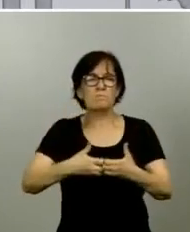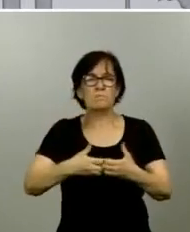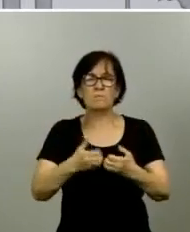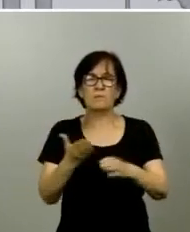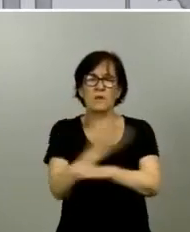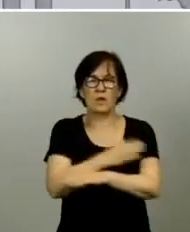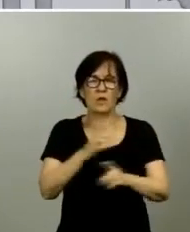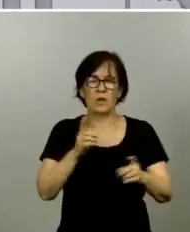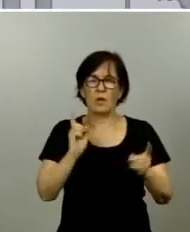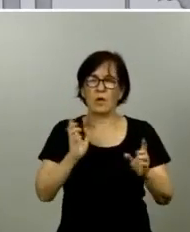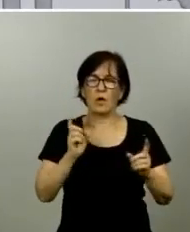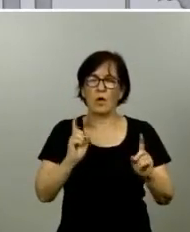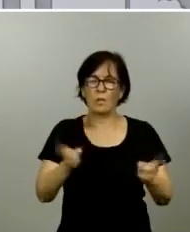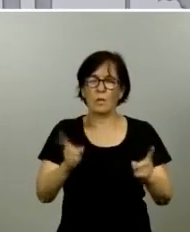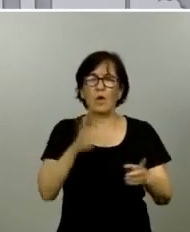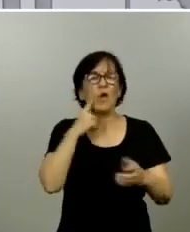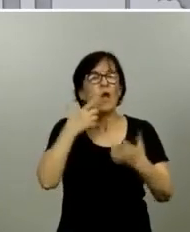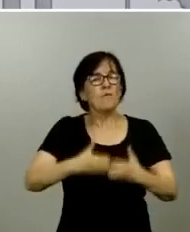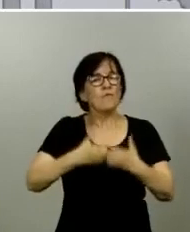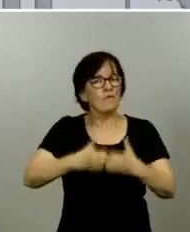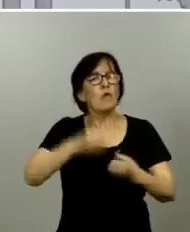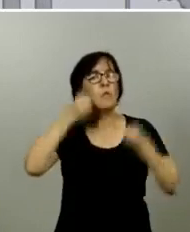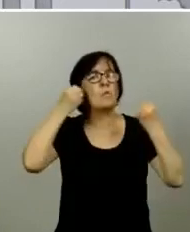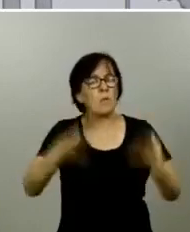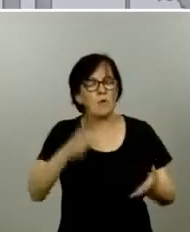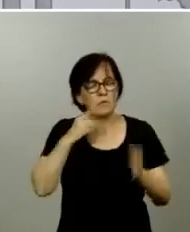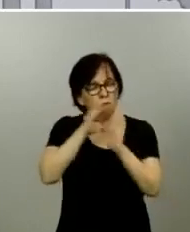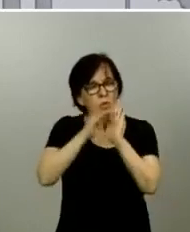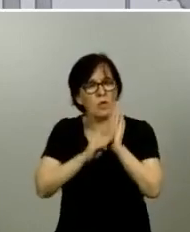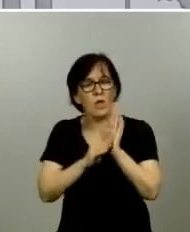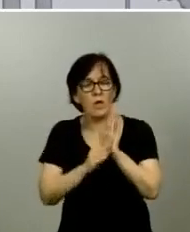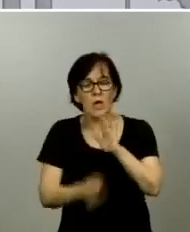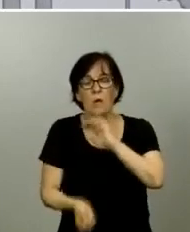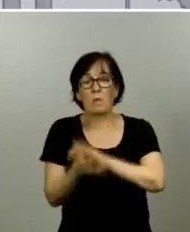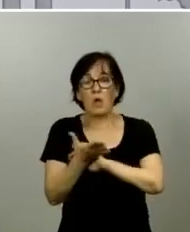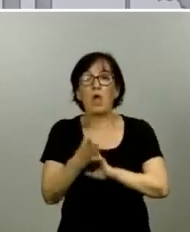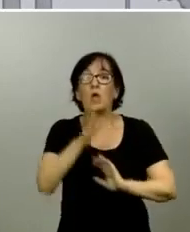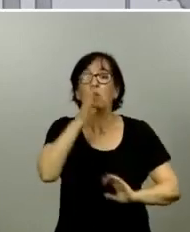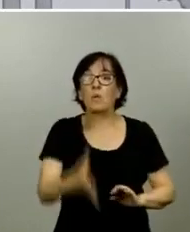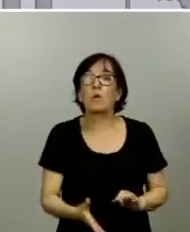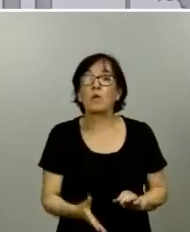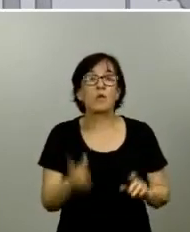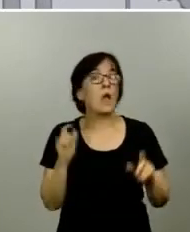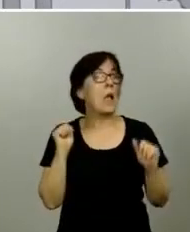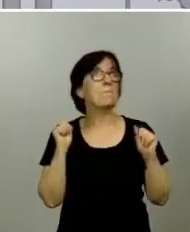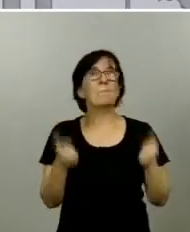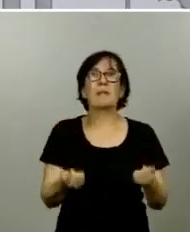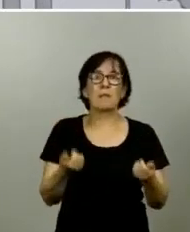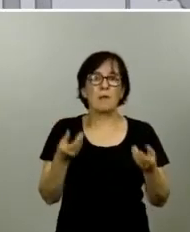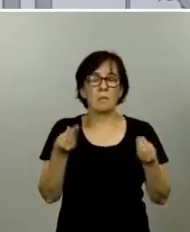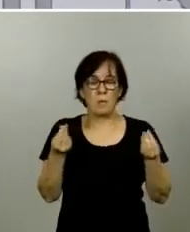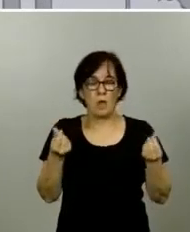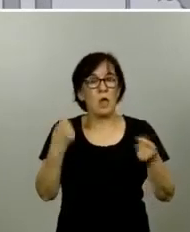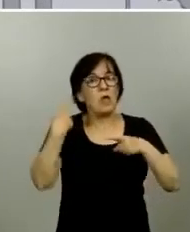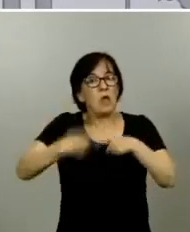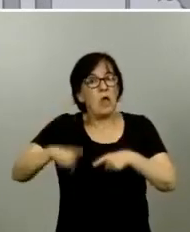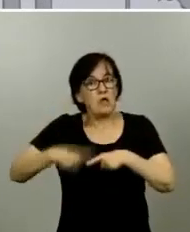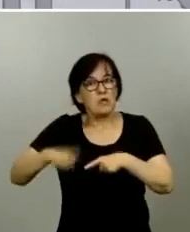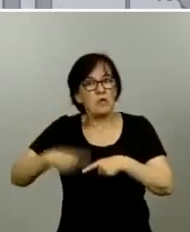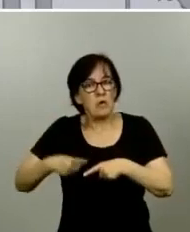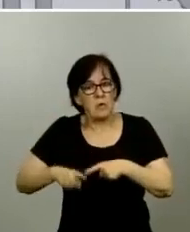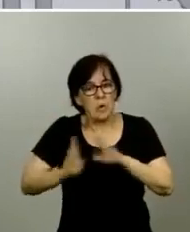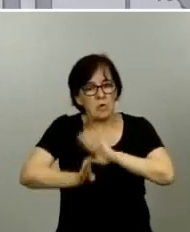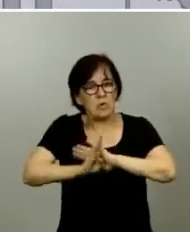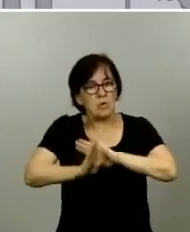se han tomado las medidas para corregir, insisto, este brote y por tanto, en principio, si las cosas siguen bajo